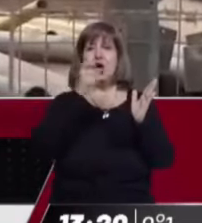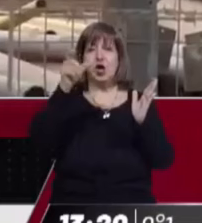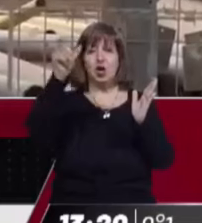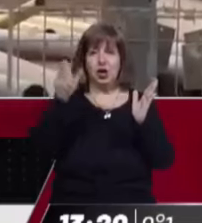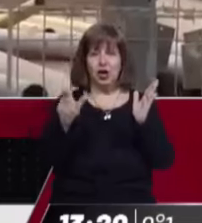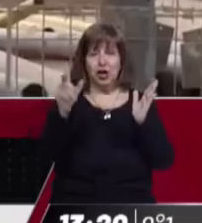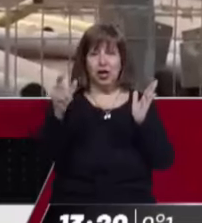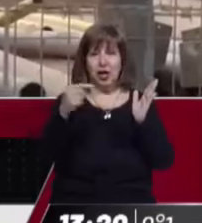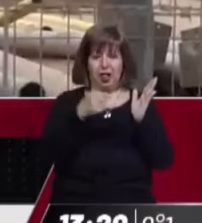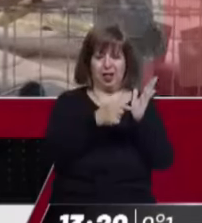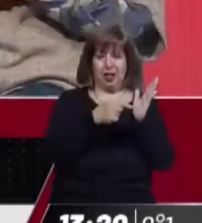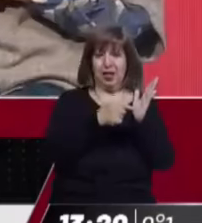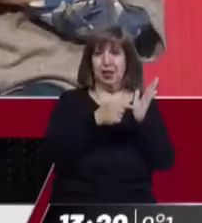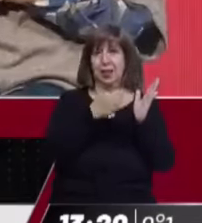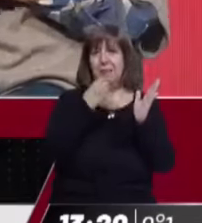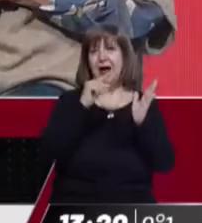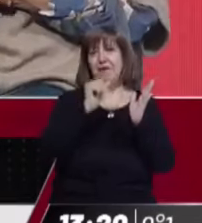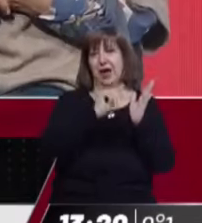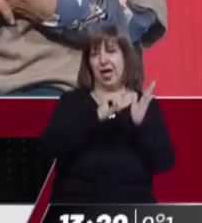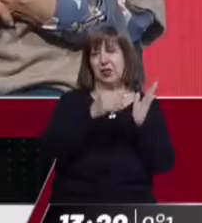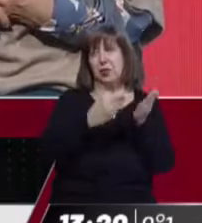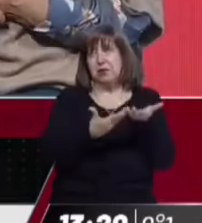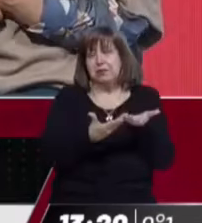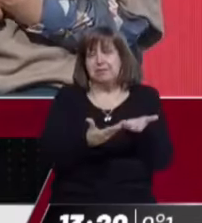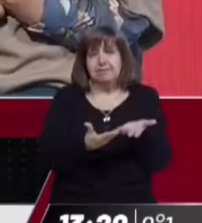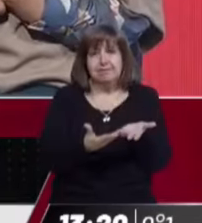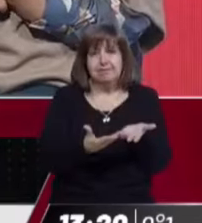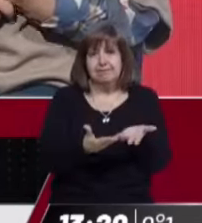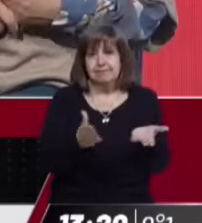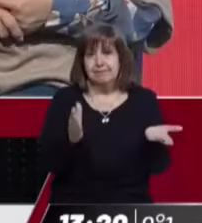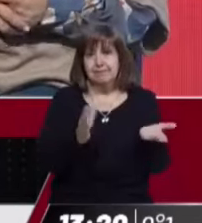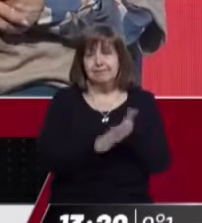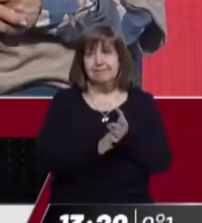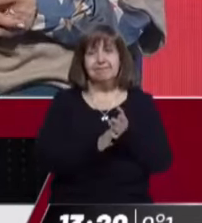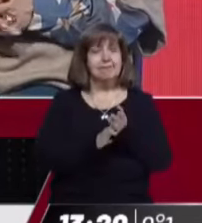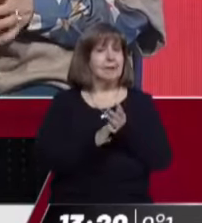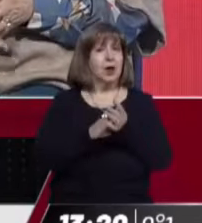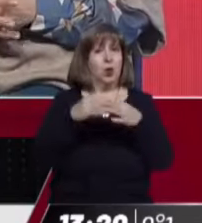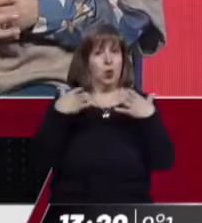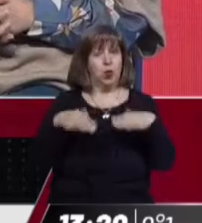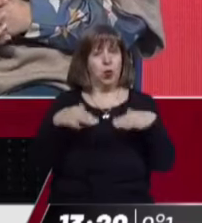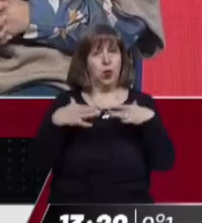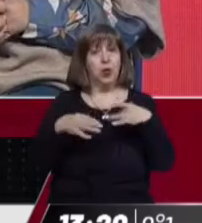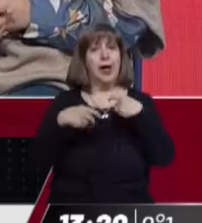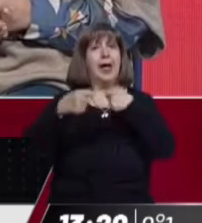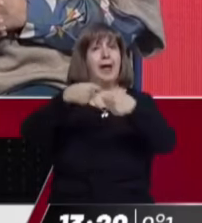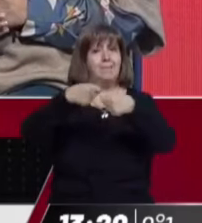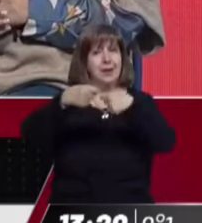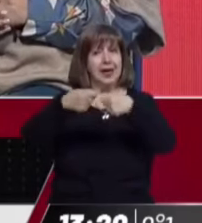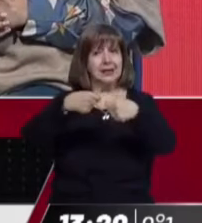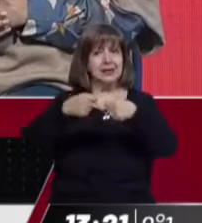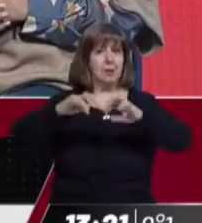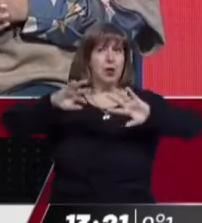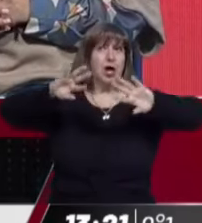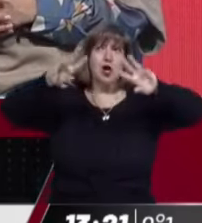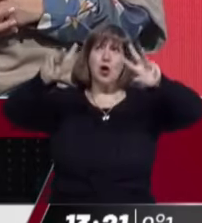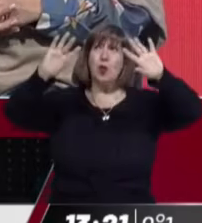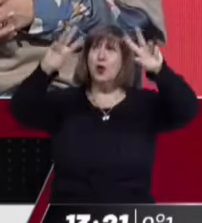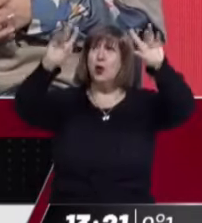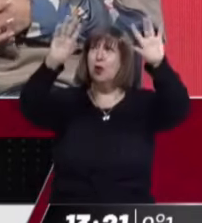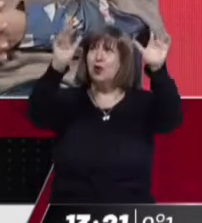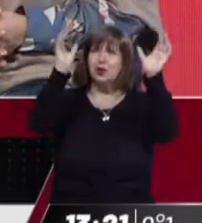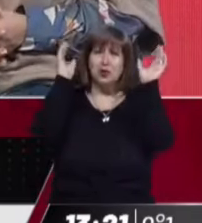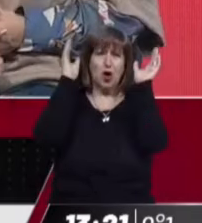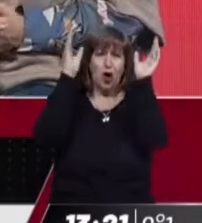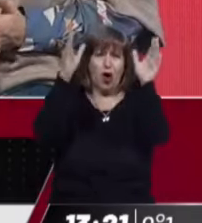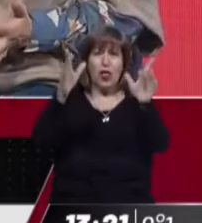justicia sí no que te escuchaba decir qué perjuicio digamos han ido teniendo las empresas a causa justamente de estos robos y esto redunda directamente